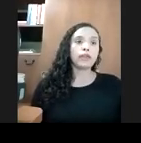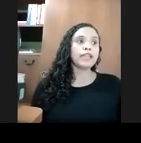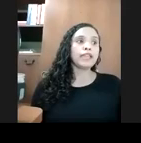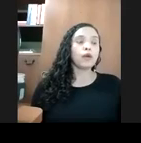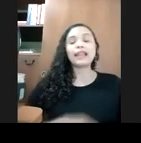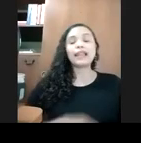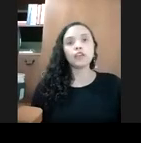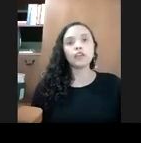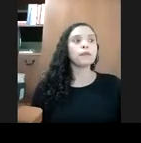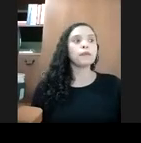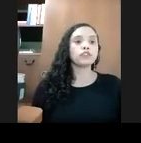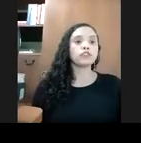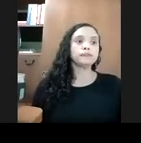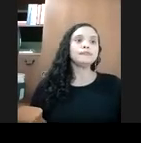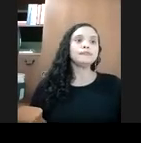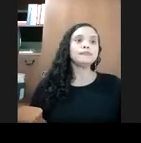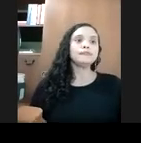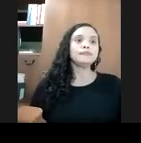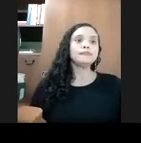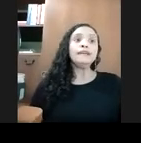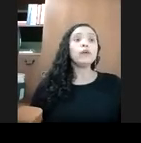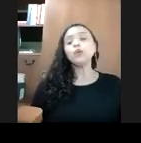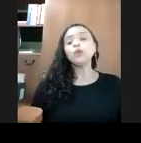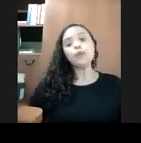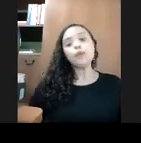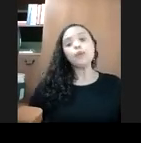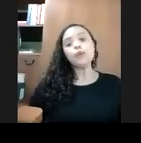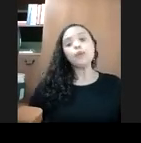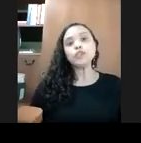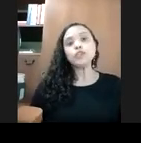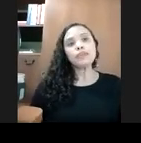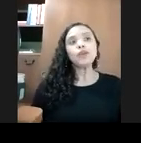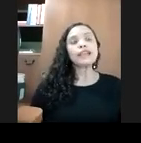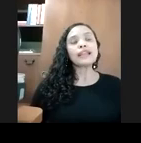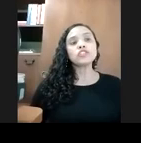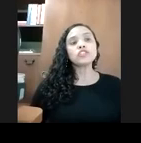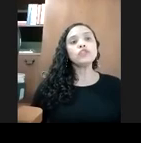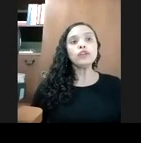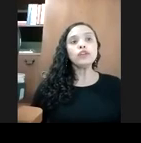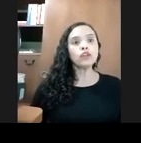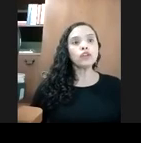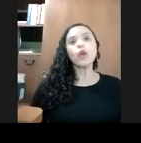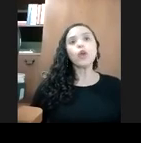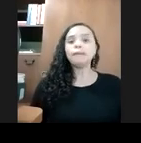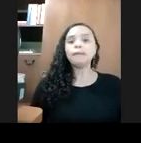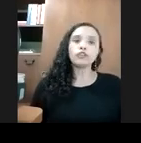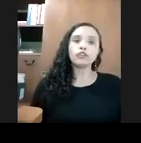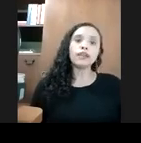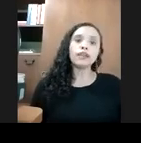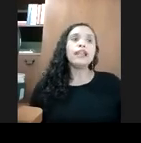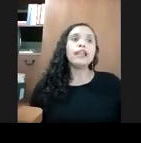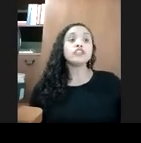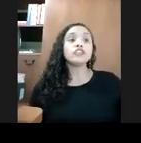para la atención de esta población. La encuesta tuvo como propósito inmediato la realización de un diagnóstico que nos permita conocer